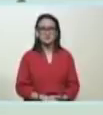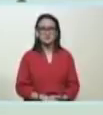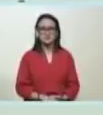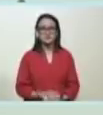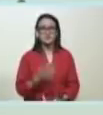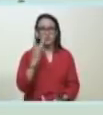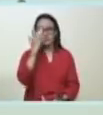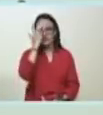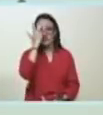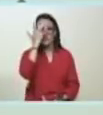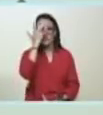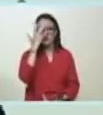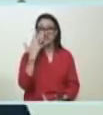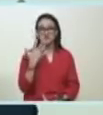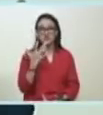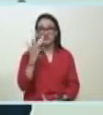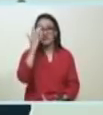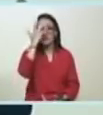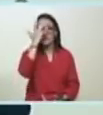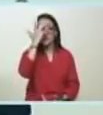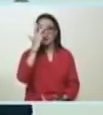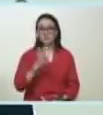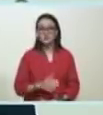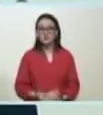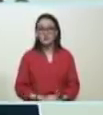el 4 de febrero, 5 de febrero,